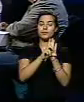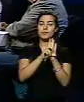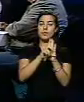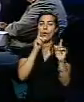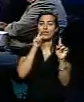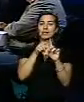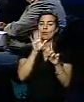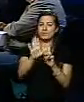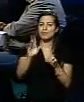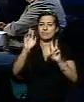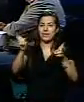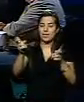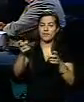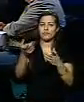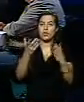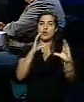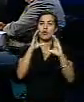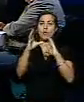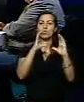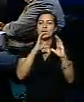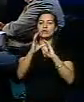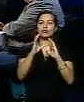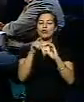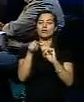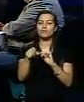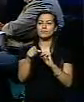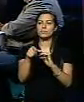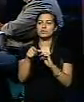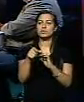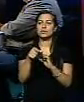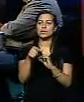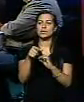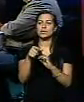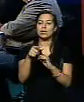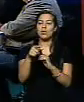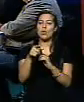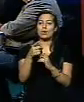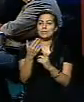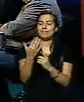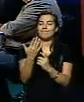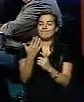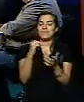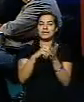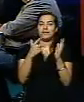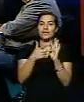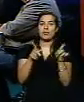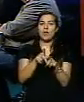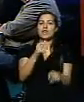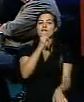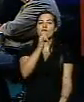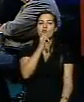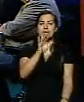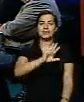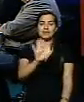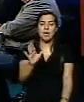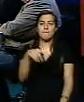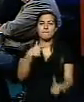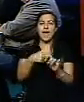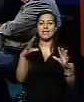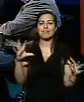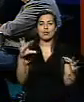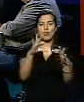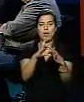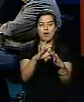de ver eso, ¿no? La comunicación es la forma no solo de informar, sino de articular.